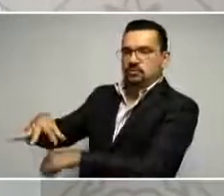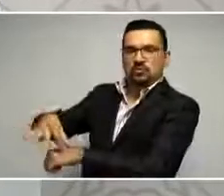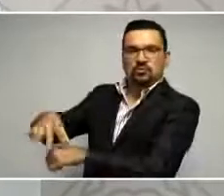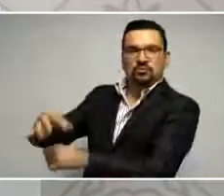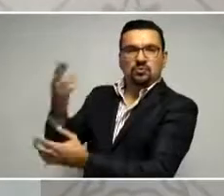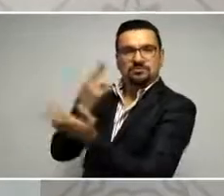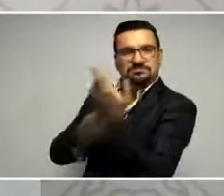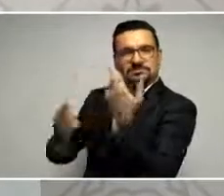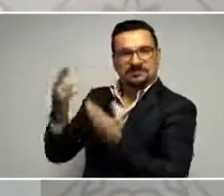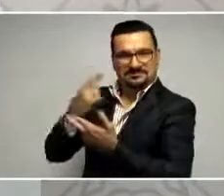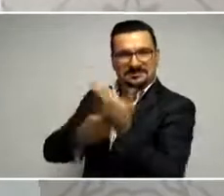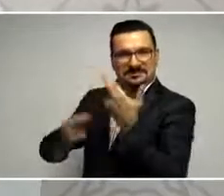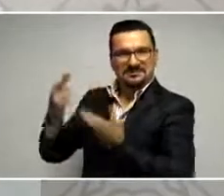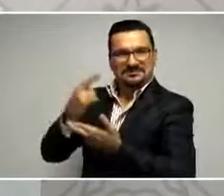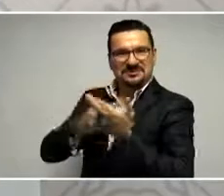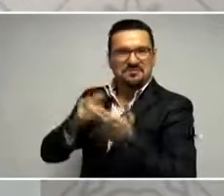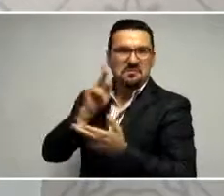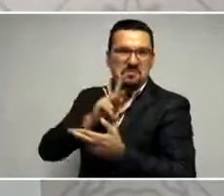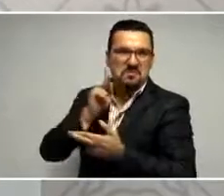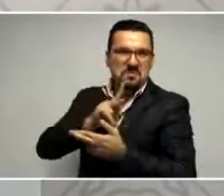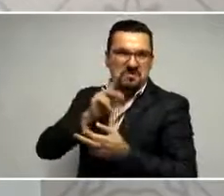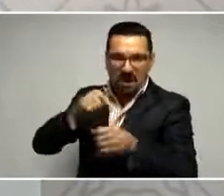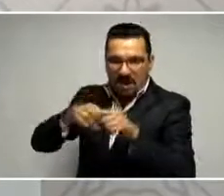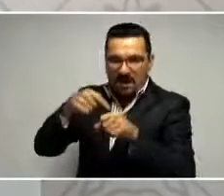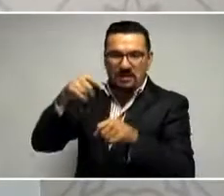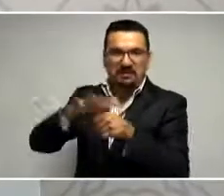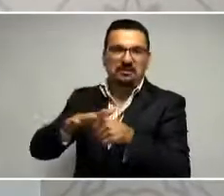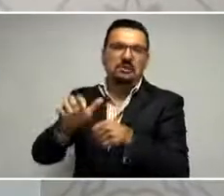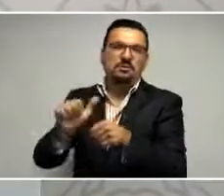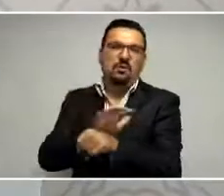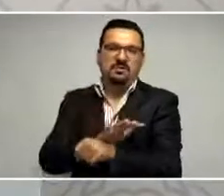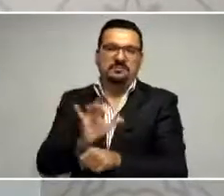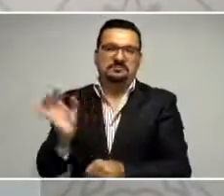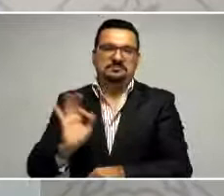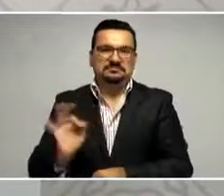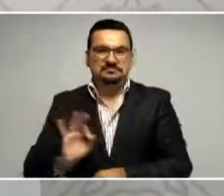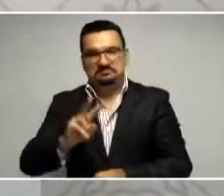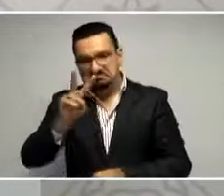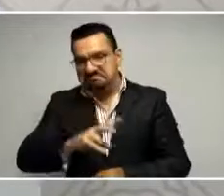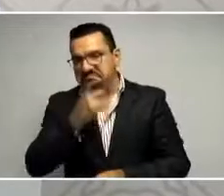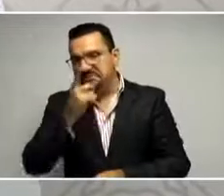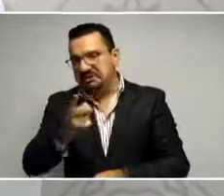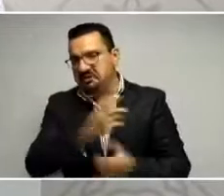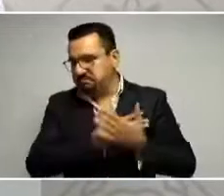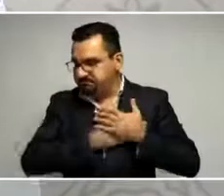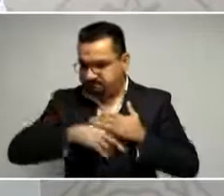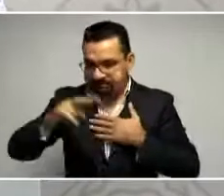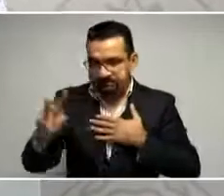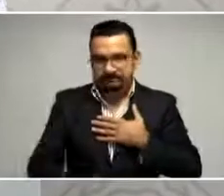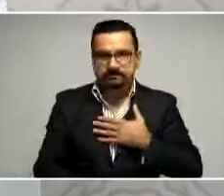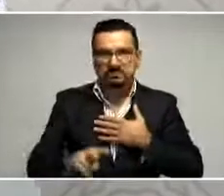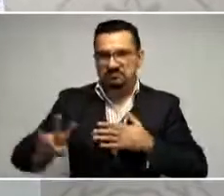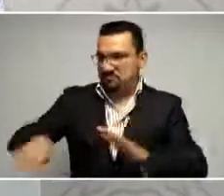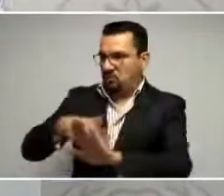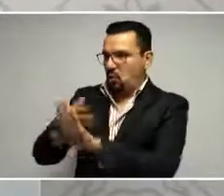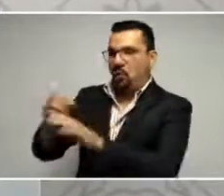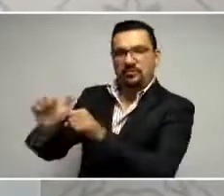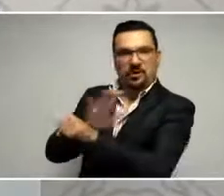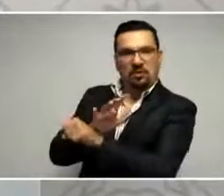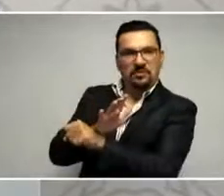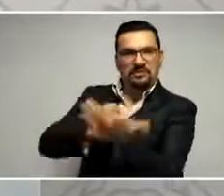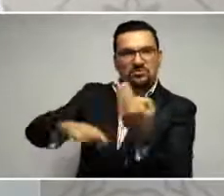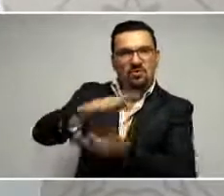prueba. Te lo digo de corazón, en el combate al coronavirus, todas las vidas